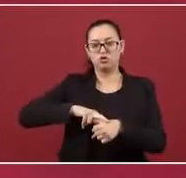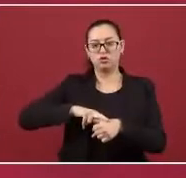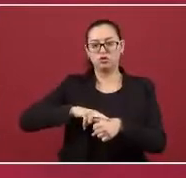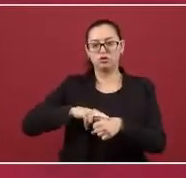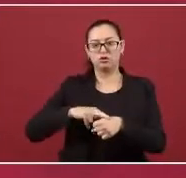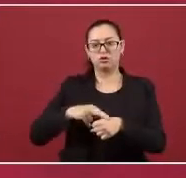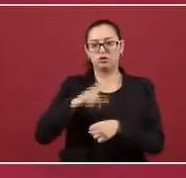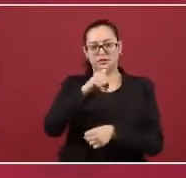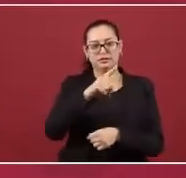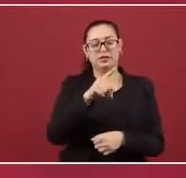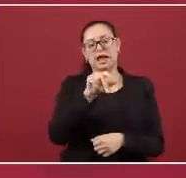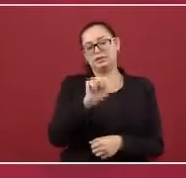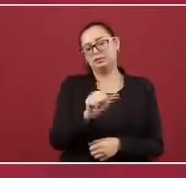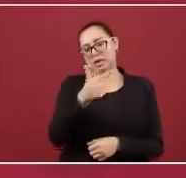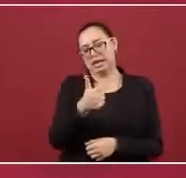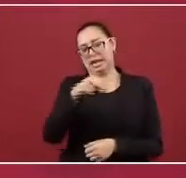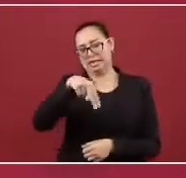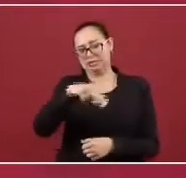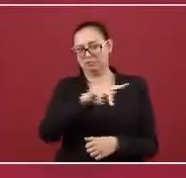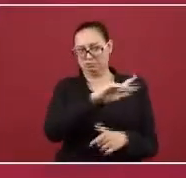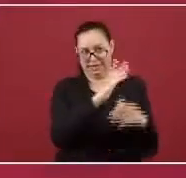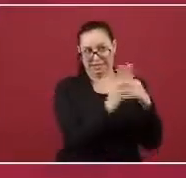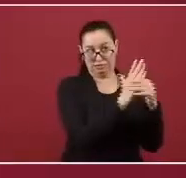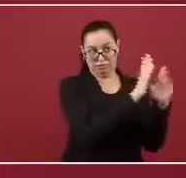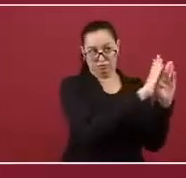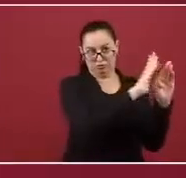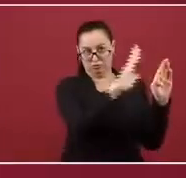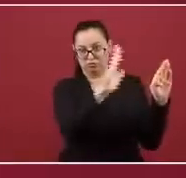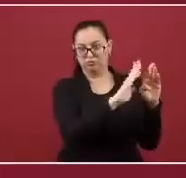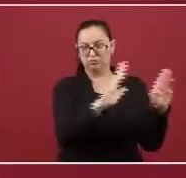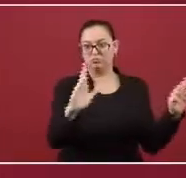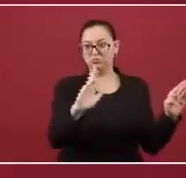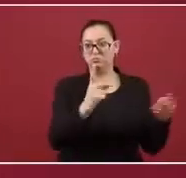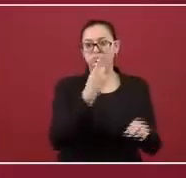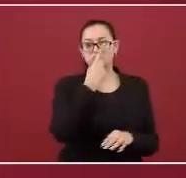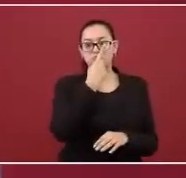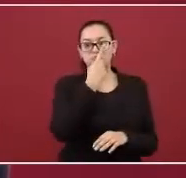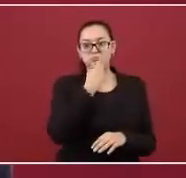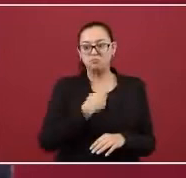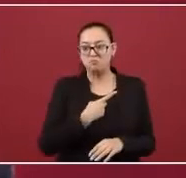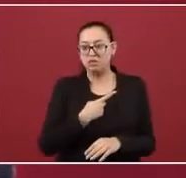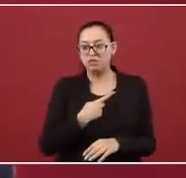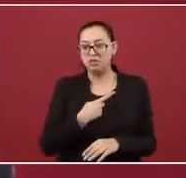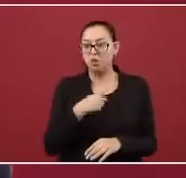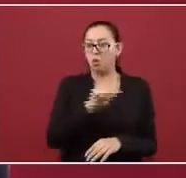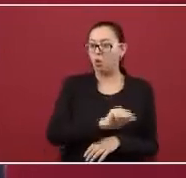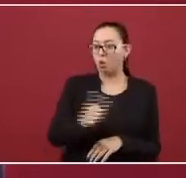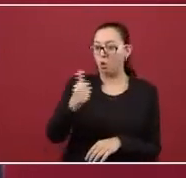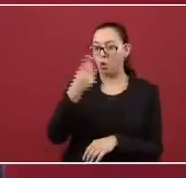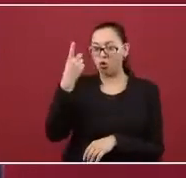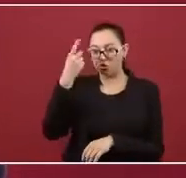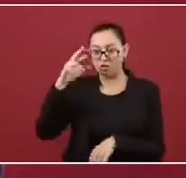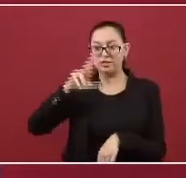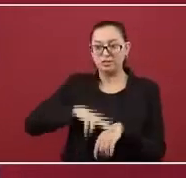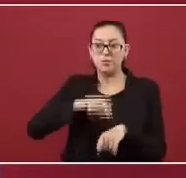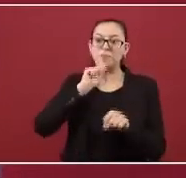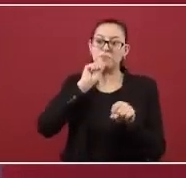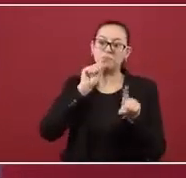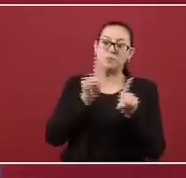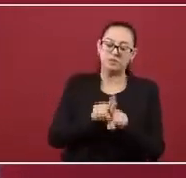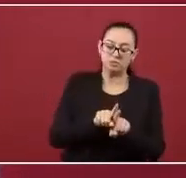del Archivo General de la Nación a decirme que no podía entrar, siendo director del Archivo General de la